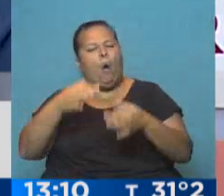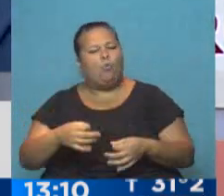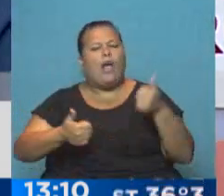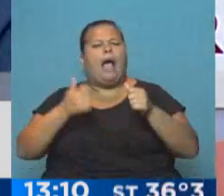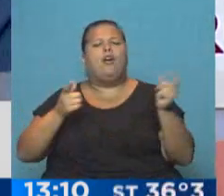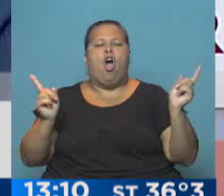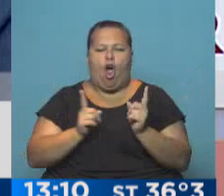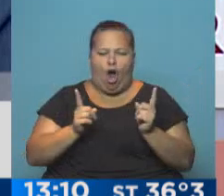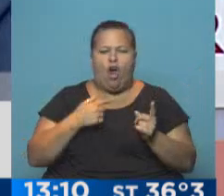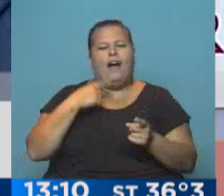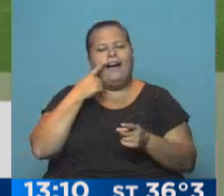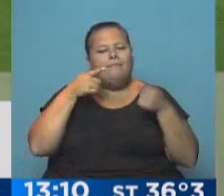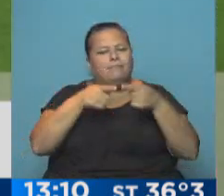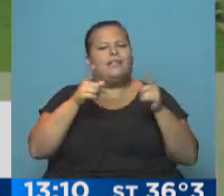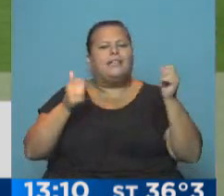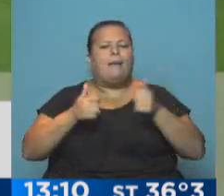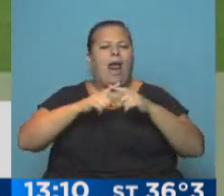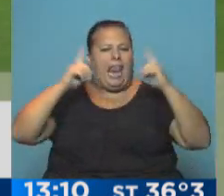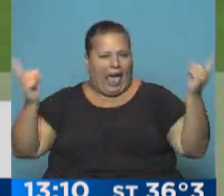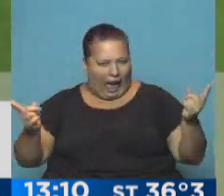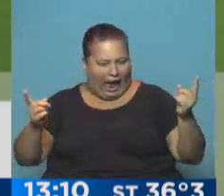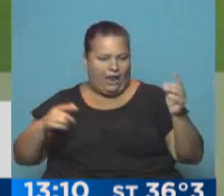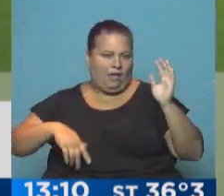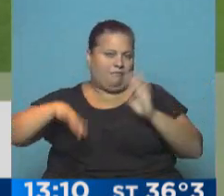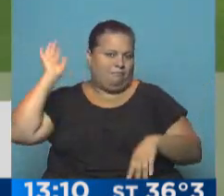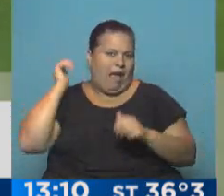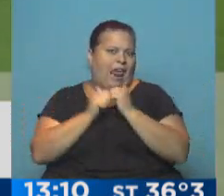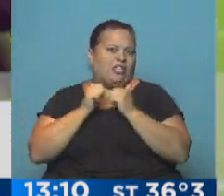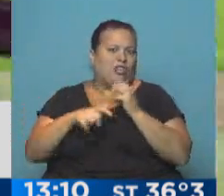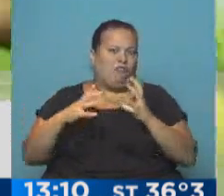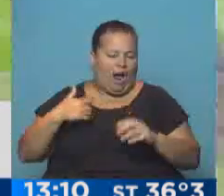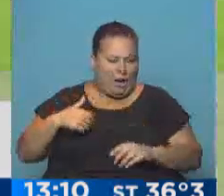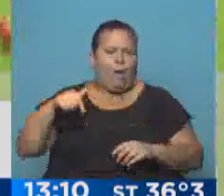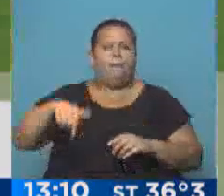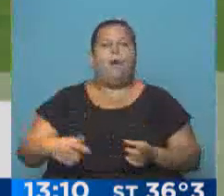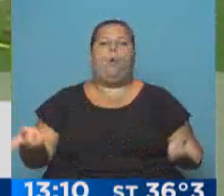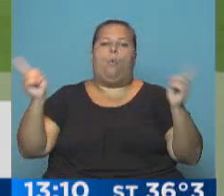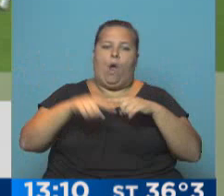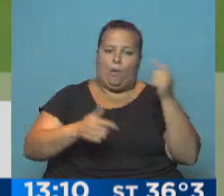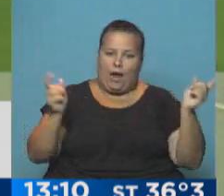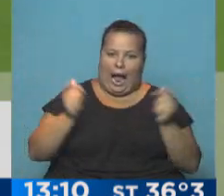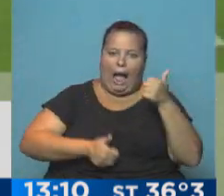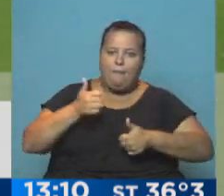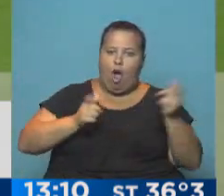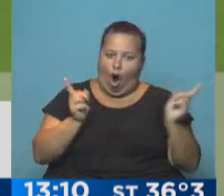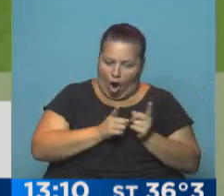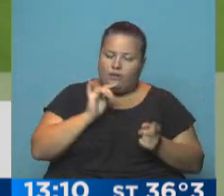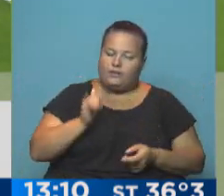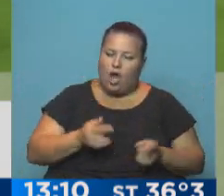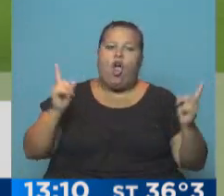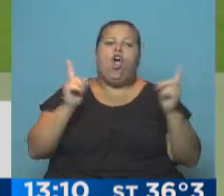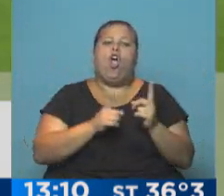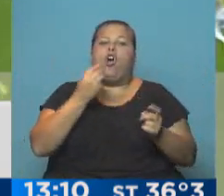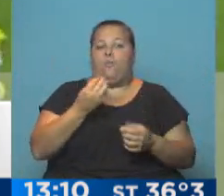campeonato corto, porque habíamos encontrado el ícono en el campeonato largo, ¿no? Que sí. Era lo máximo en la historia del fútbol argentino. Pero volvemos al campeonato corto. Campeonato corto. Corto